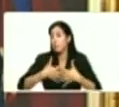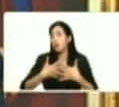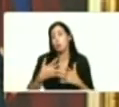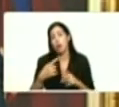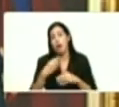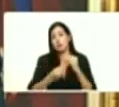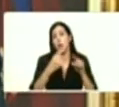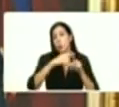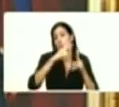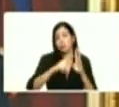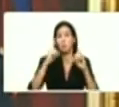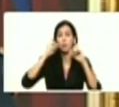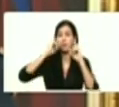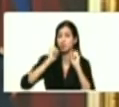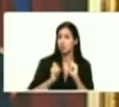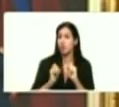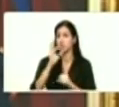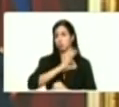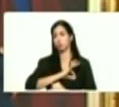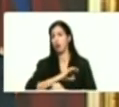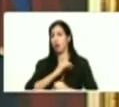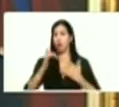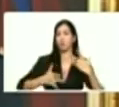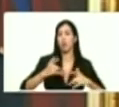profesional social